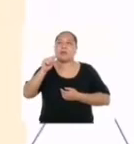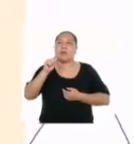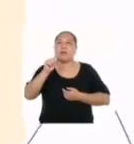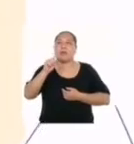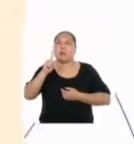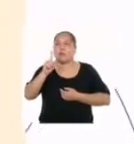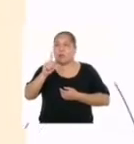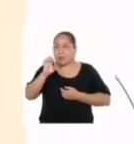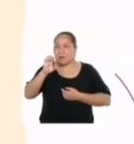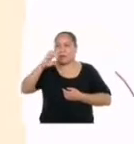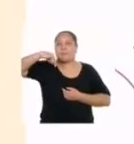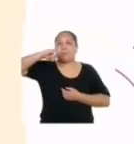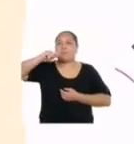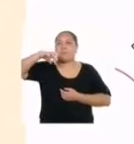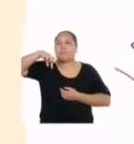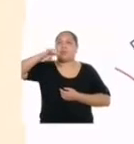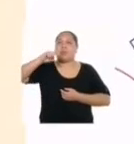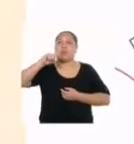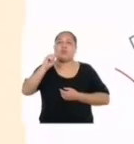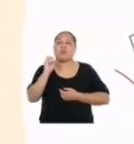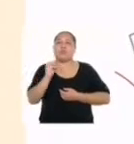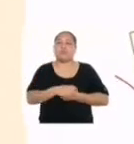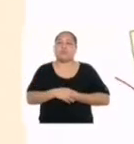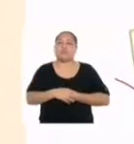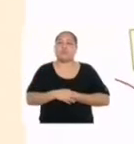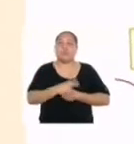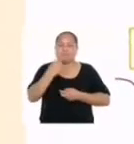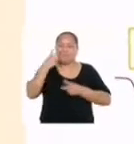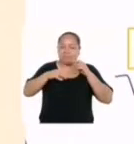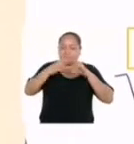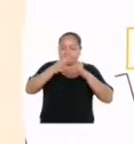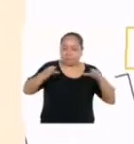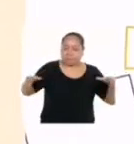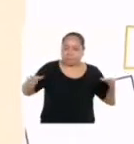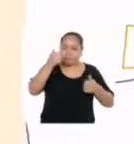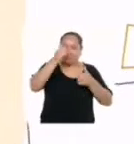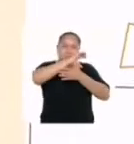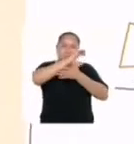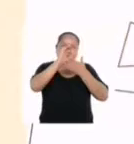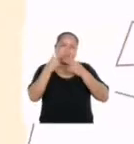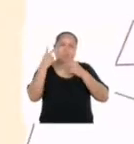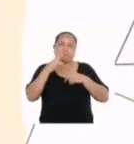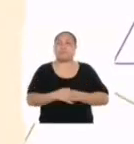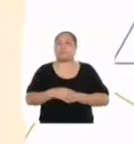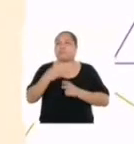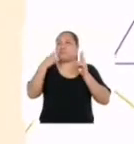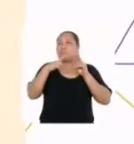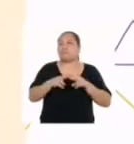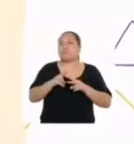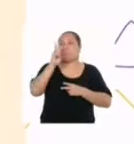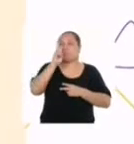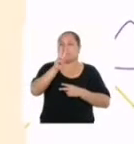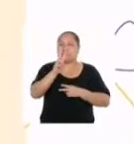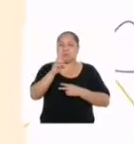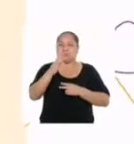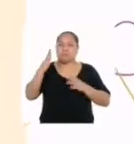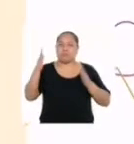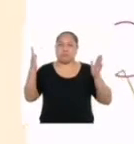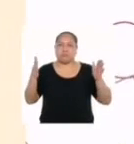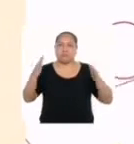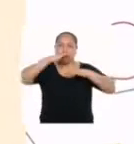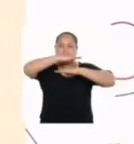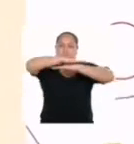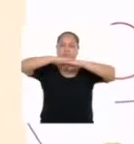cuerpo geométrico por dentro y por fuera. ¿Qué características encuentras? Veo que tiene dos caras de la